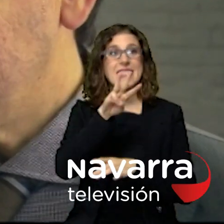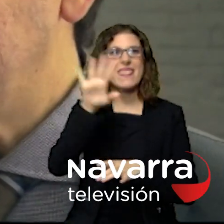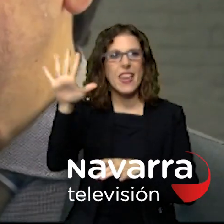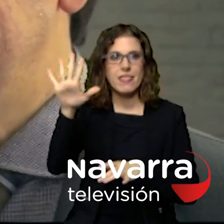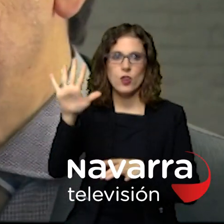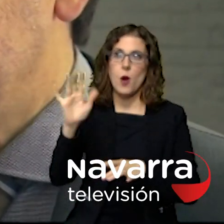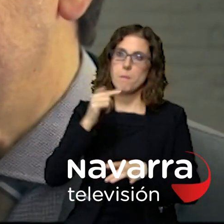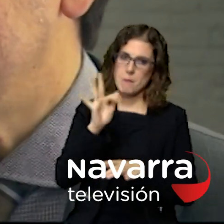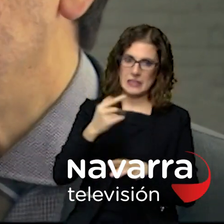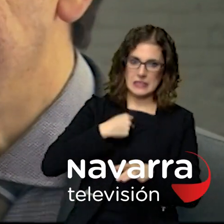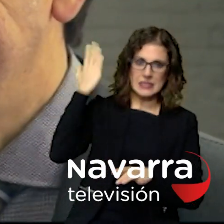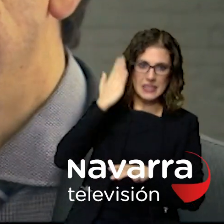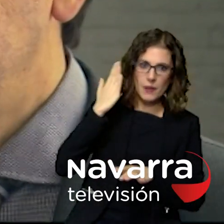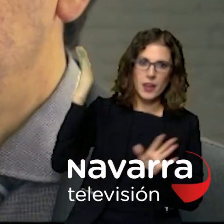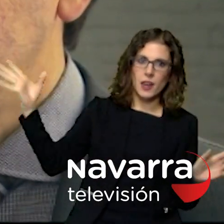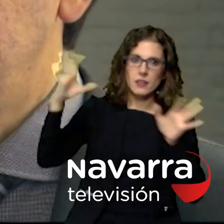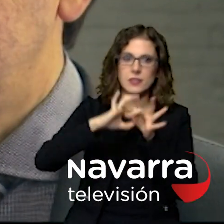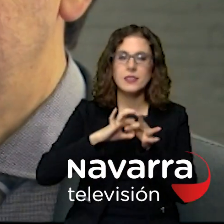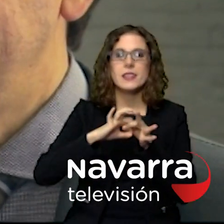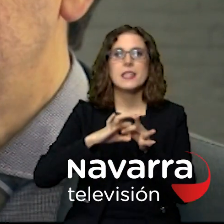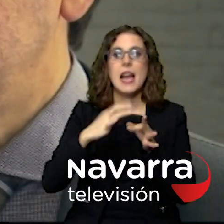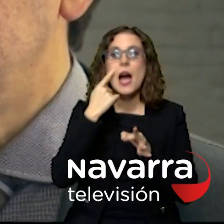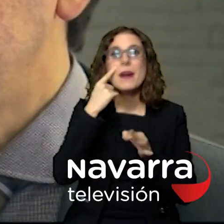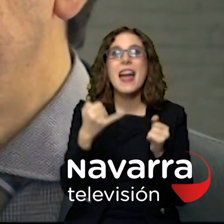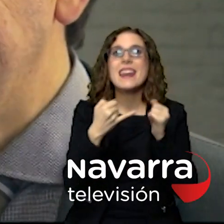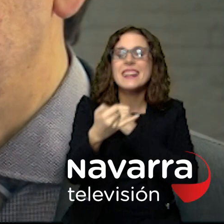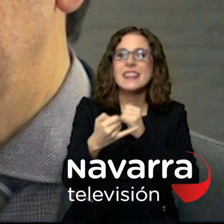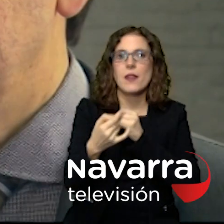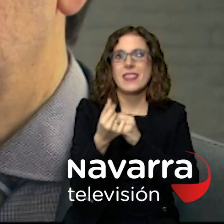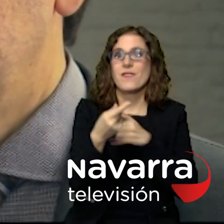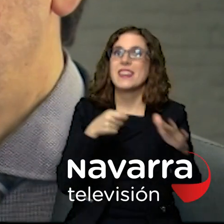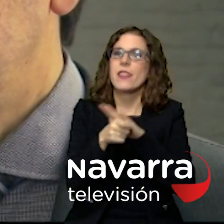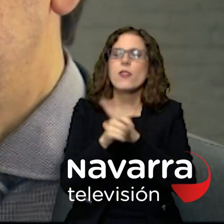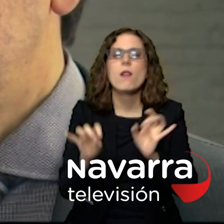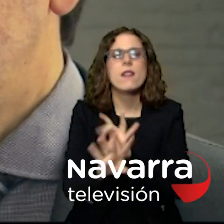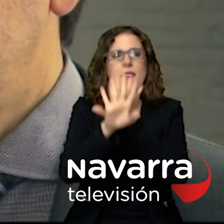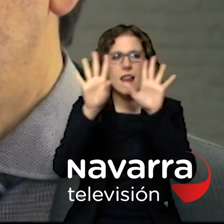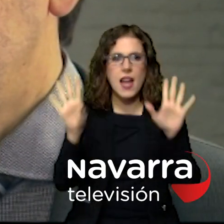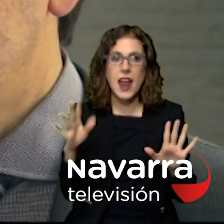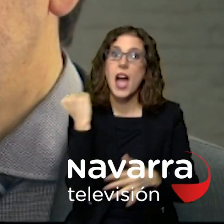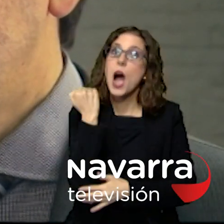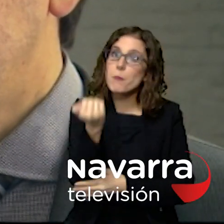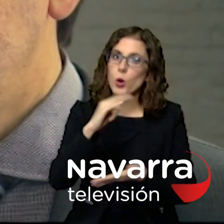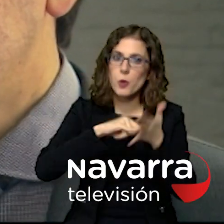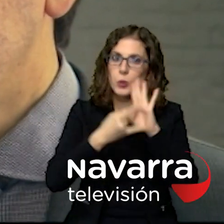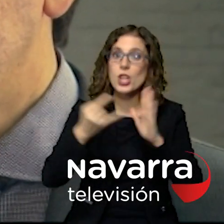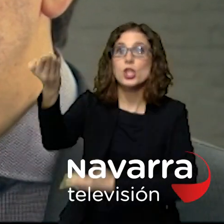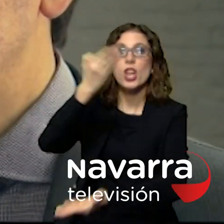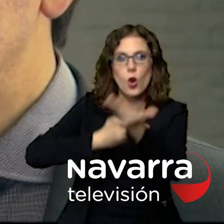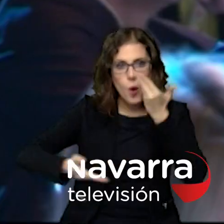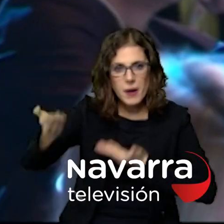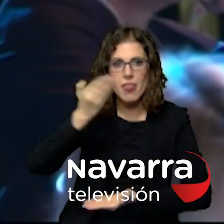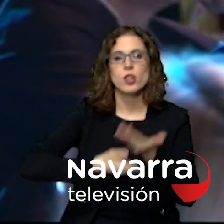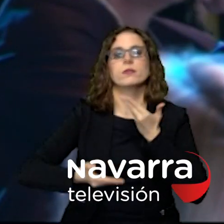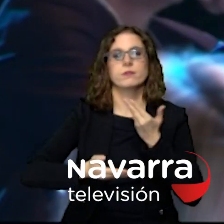este programa, en esta nueva estrategia de la Unión Europea, una línea de financiación clara que apoye este tipo de proyectos de cooperación interregional.